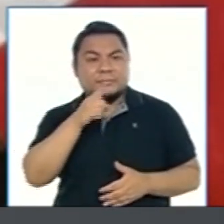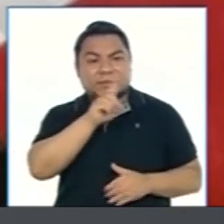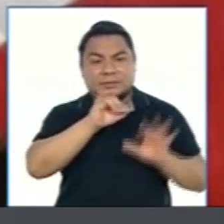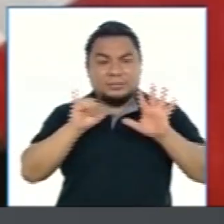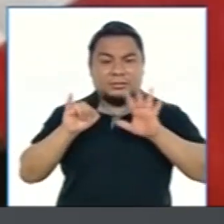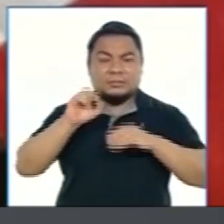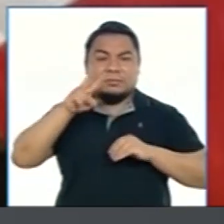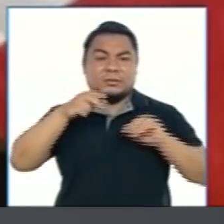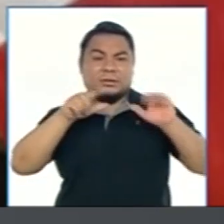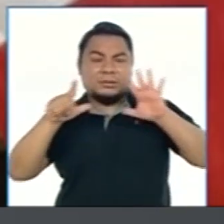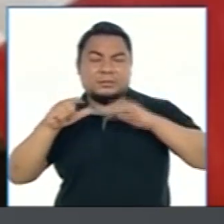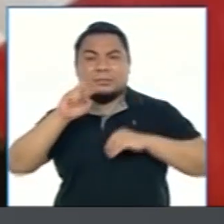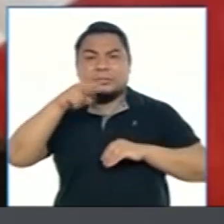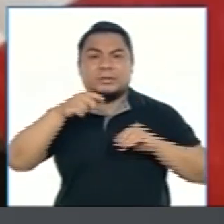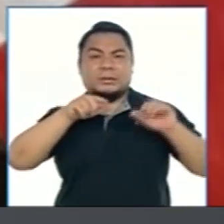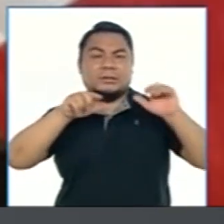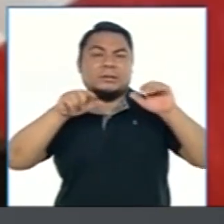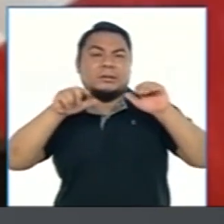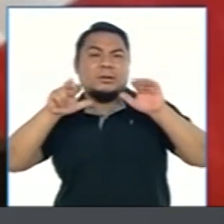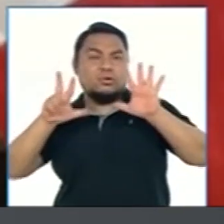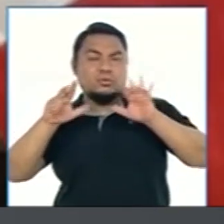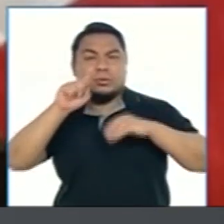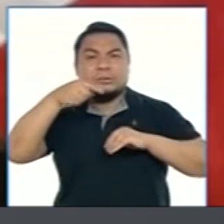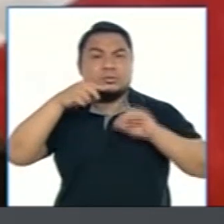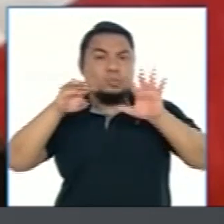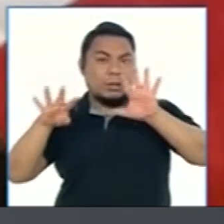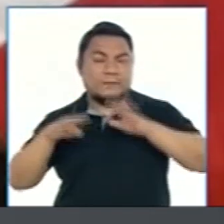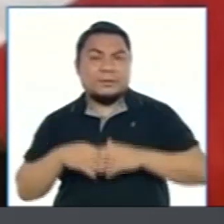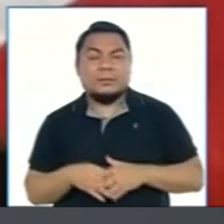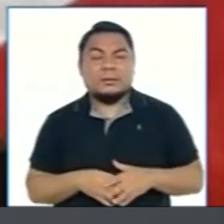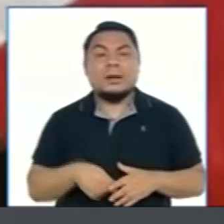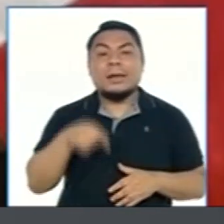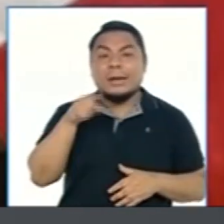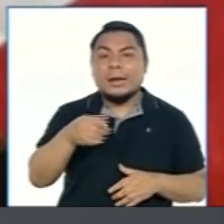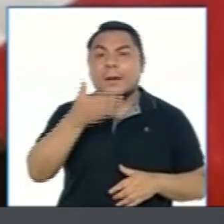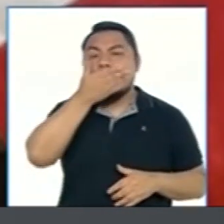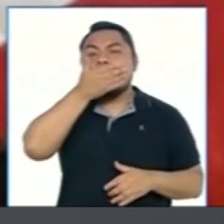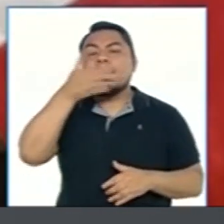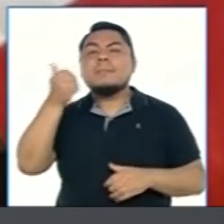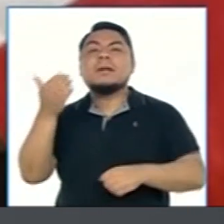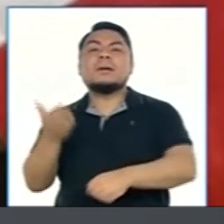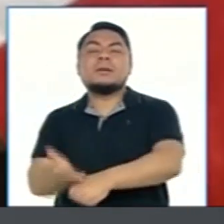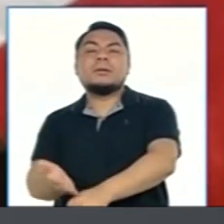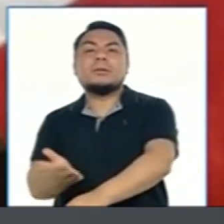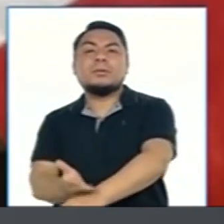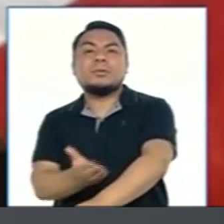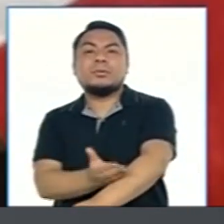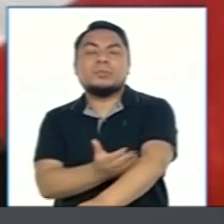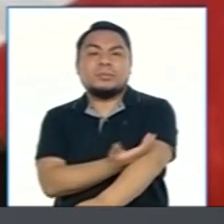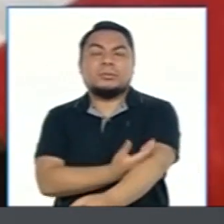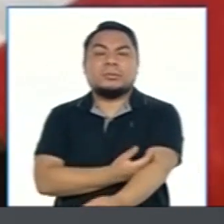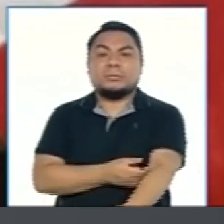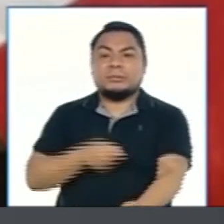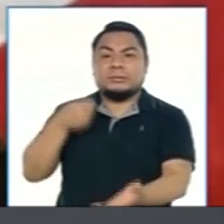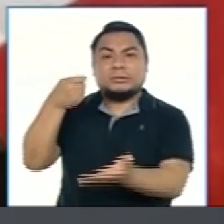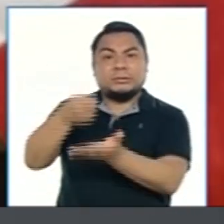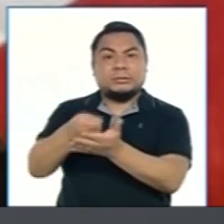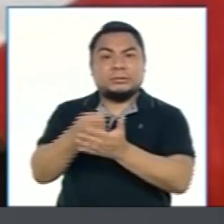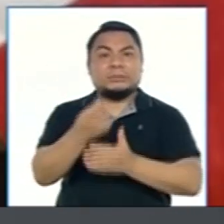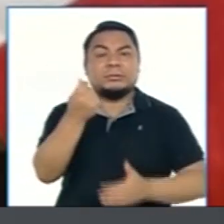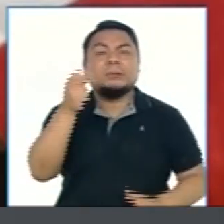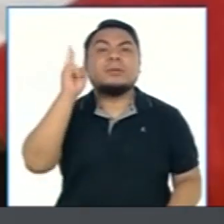2016, 17, 18, 19, mejorando la situación remunerativa de los